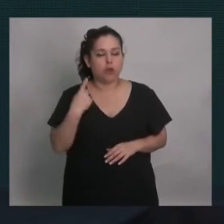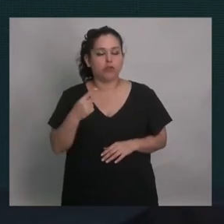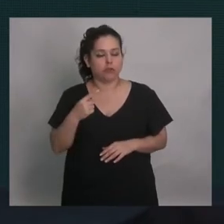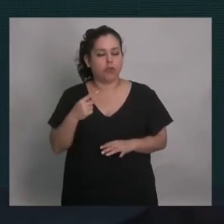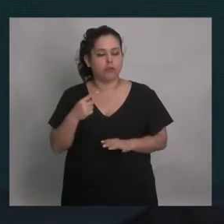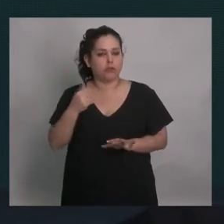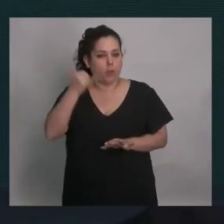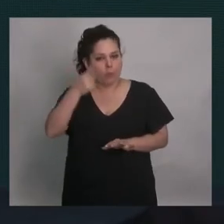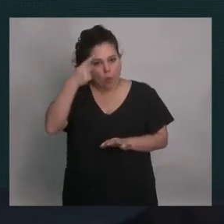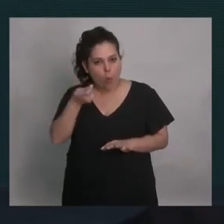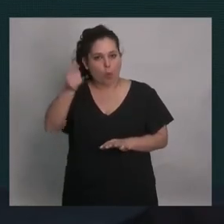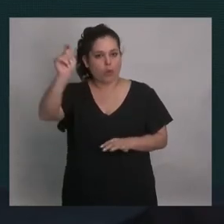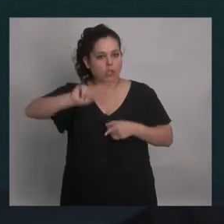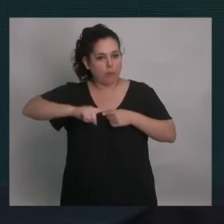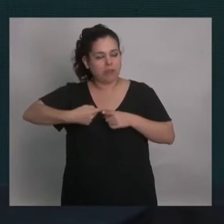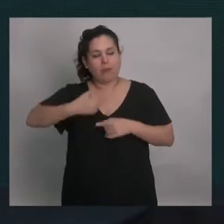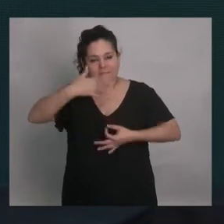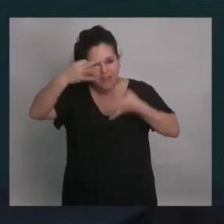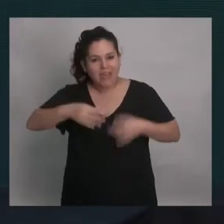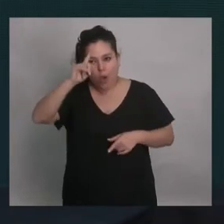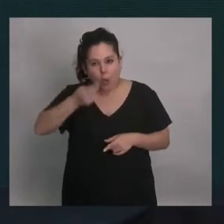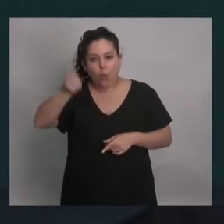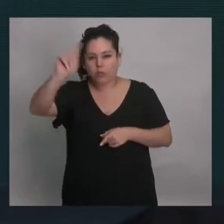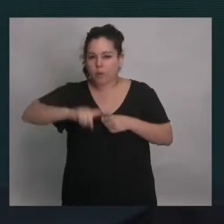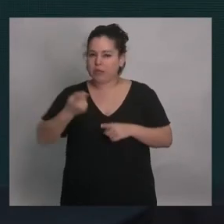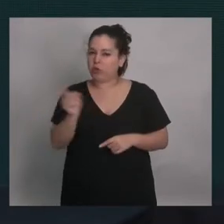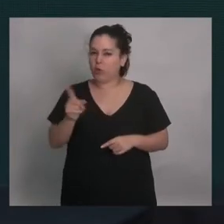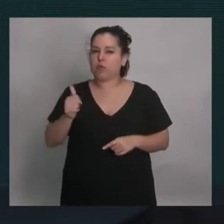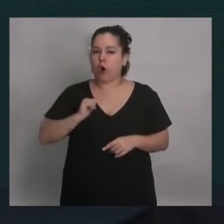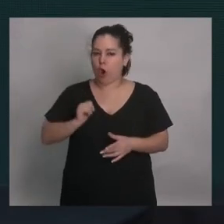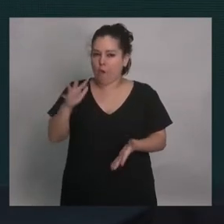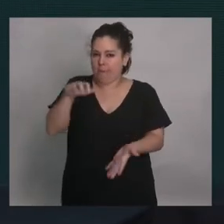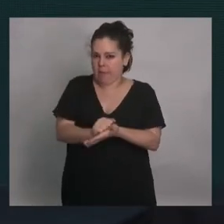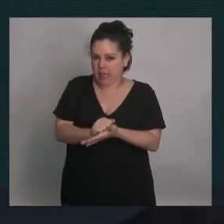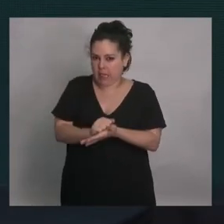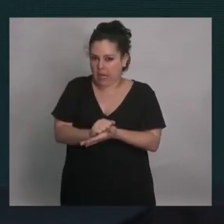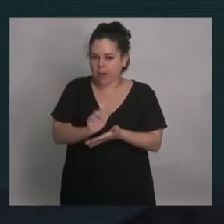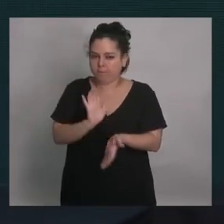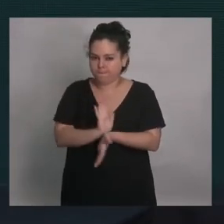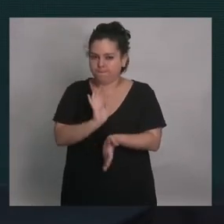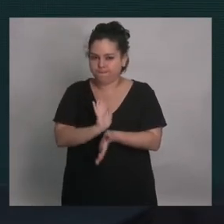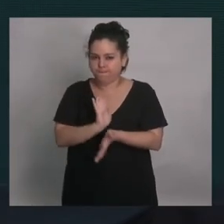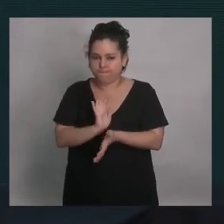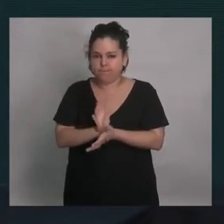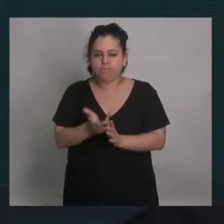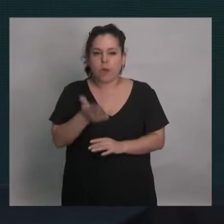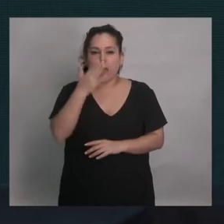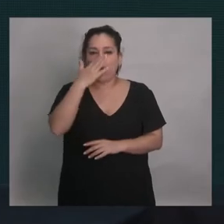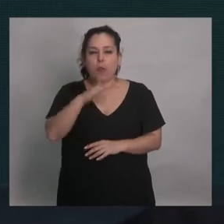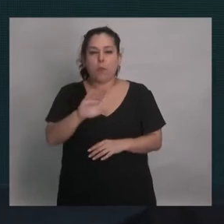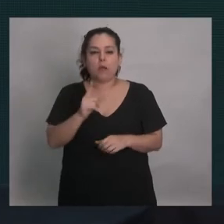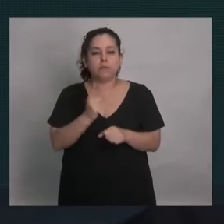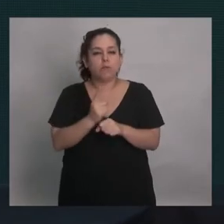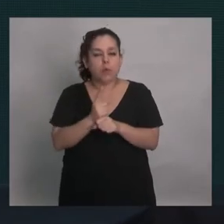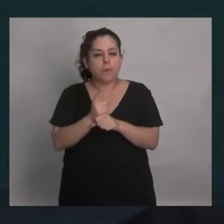verdad no fue olímpico fue un golpe después el principal candidato a la presidencia de la